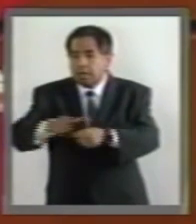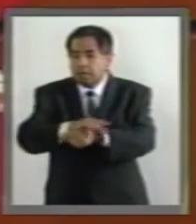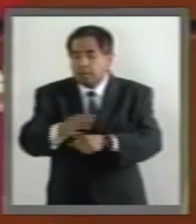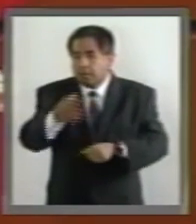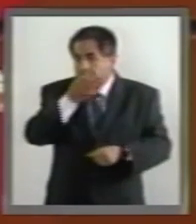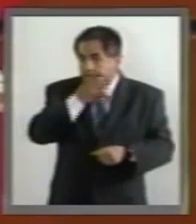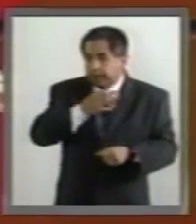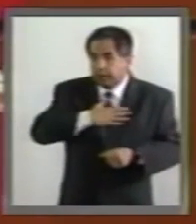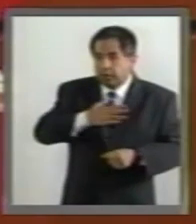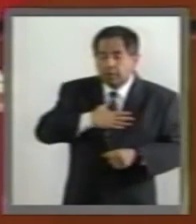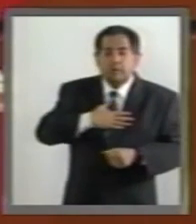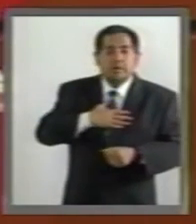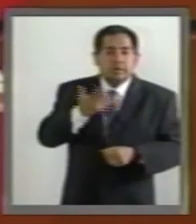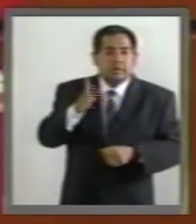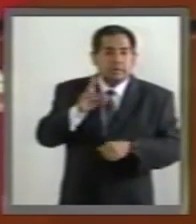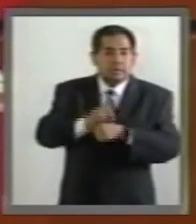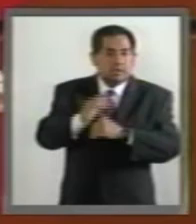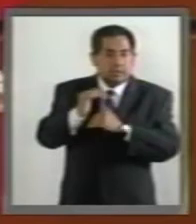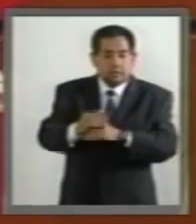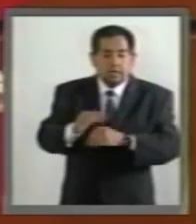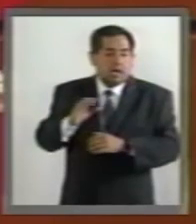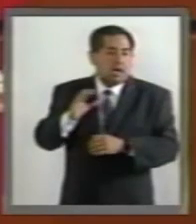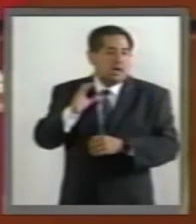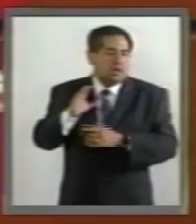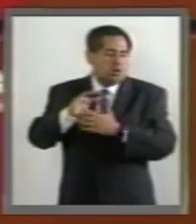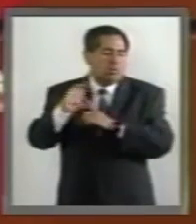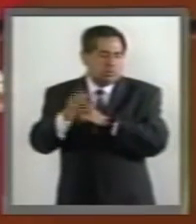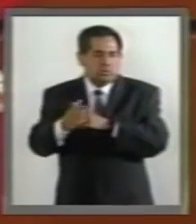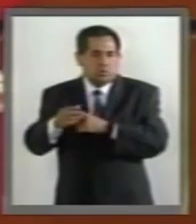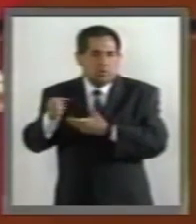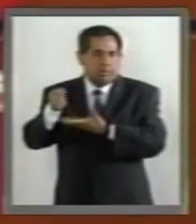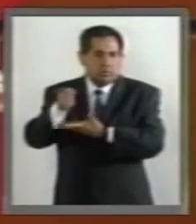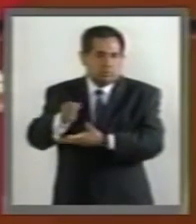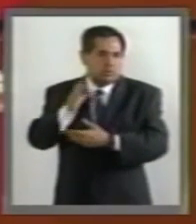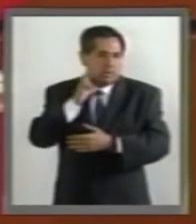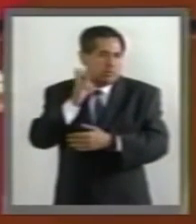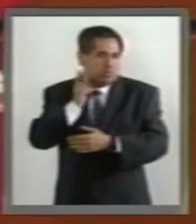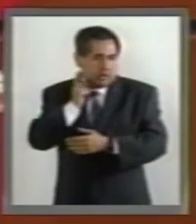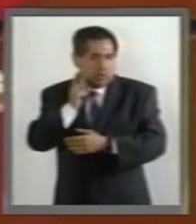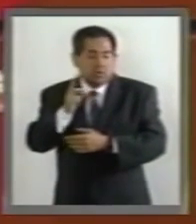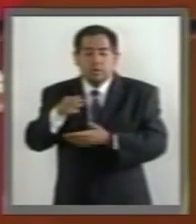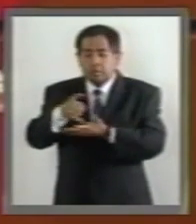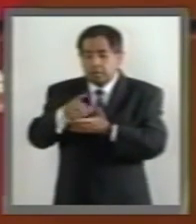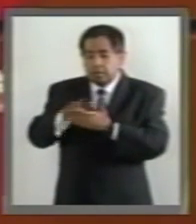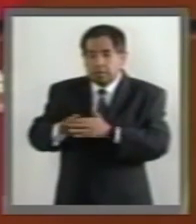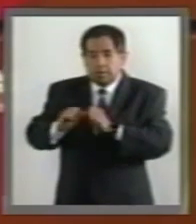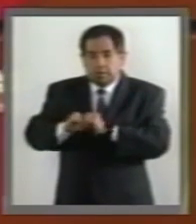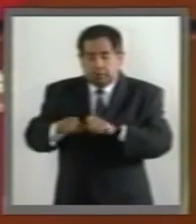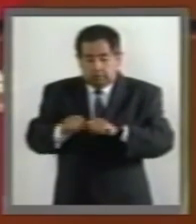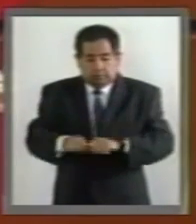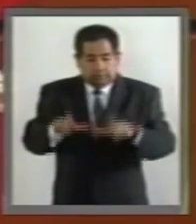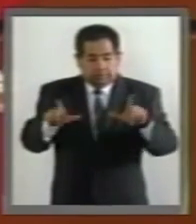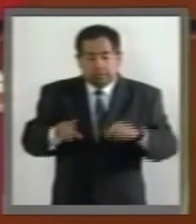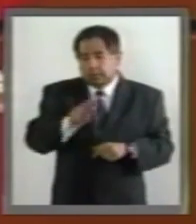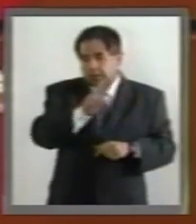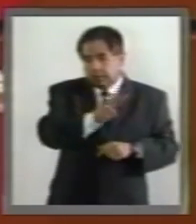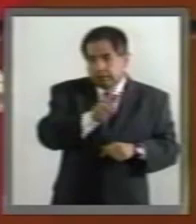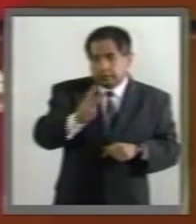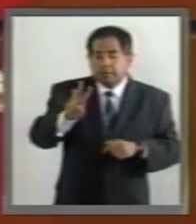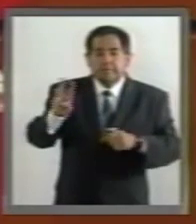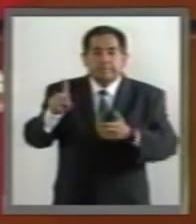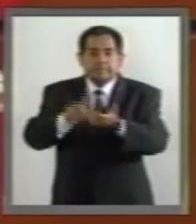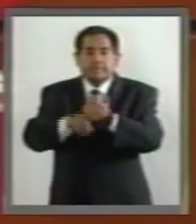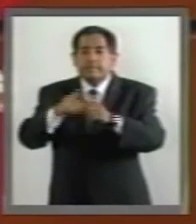la Comisión de Presupuesto y Cuenta Pública de la Cámara de Diputados y se publicarán en las páginas electrónicas de las